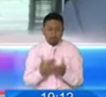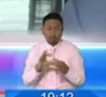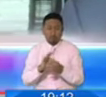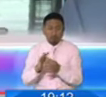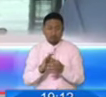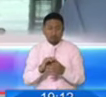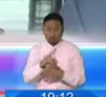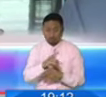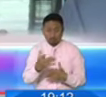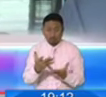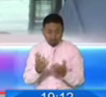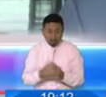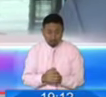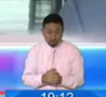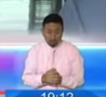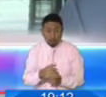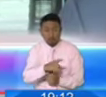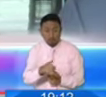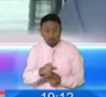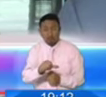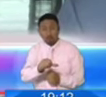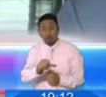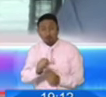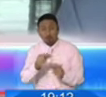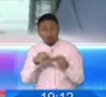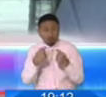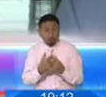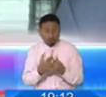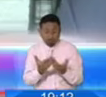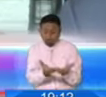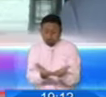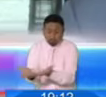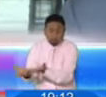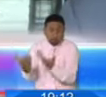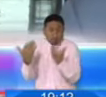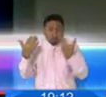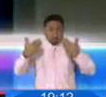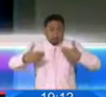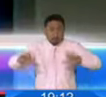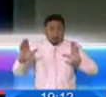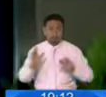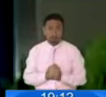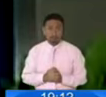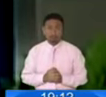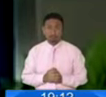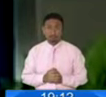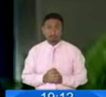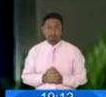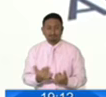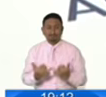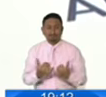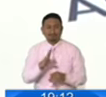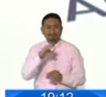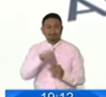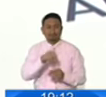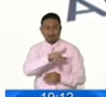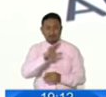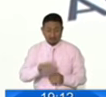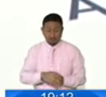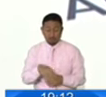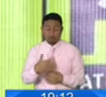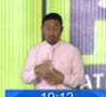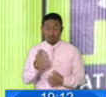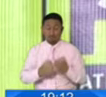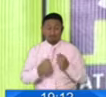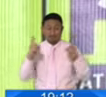que deseen tomar partida por otro espacio tienen toda la libertad de hacerlo. Es el ambiente que se vive al interior del partido de